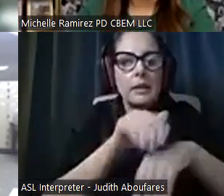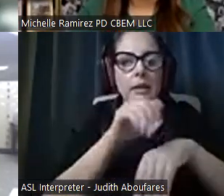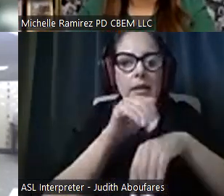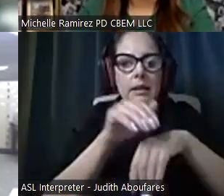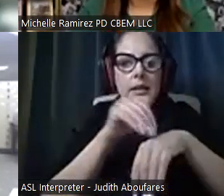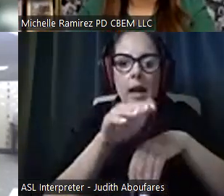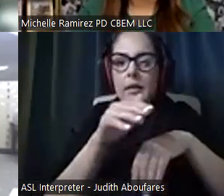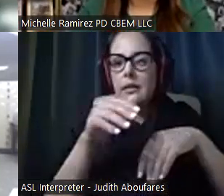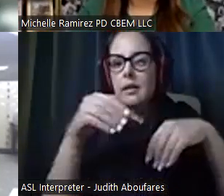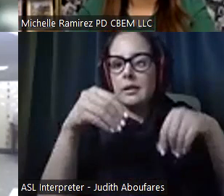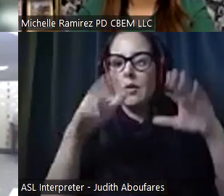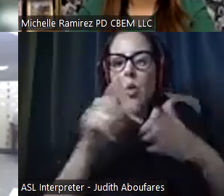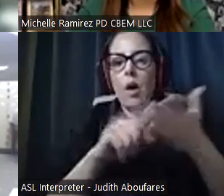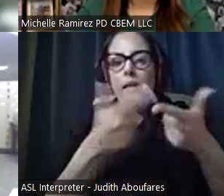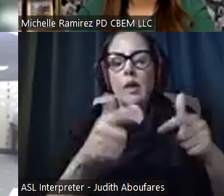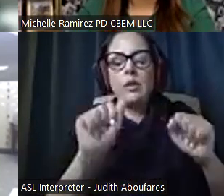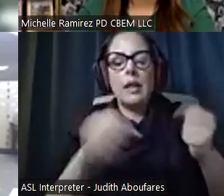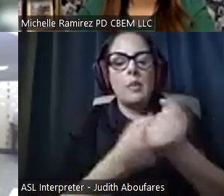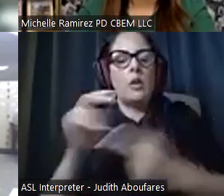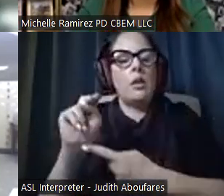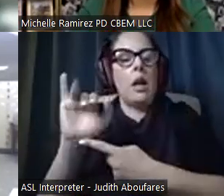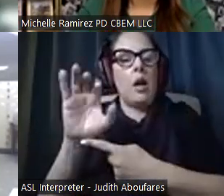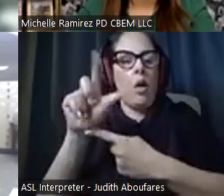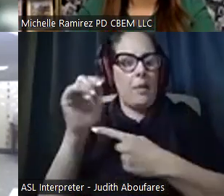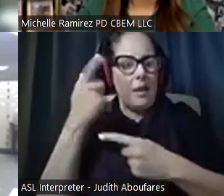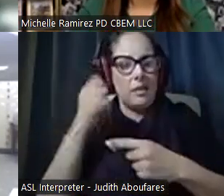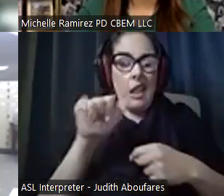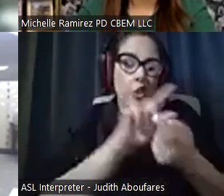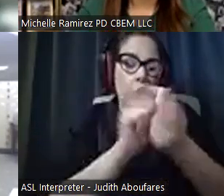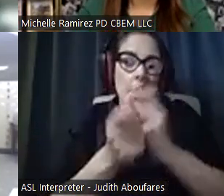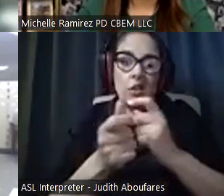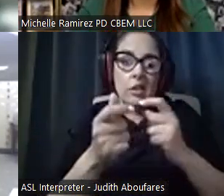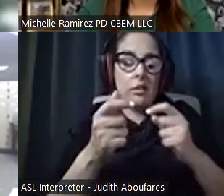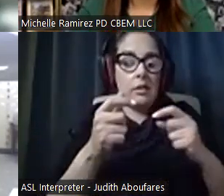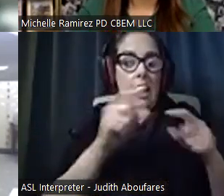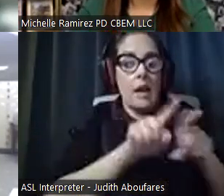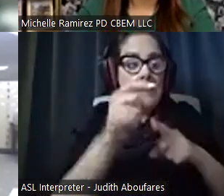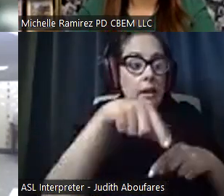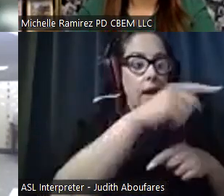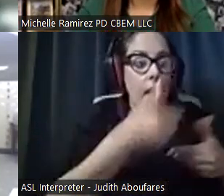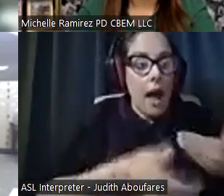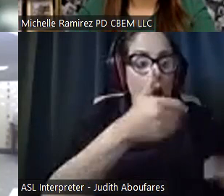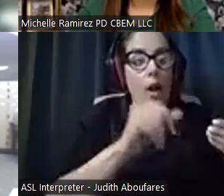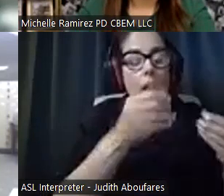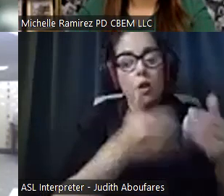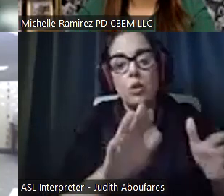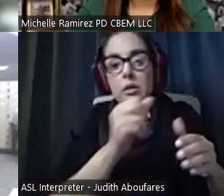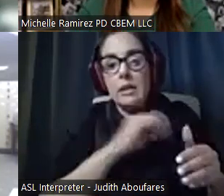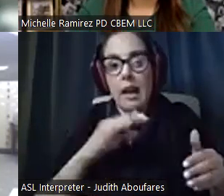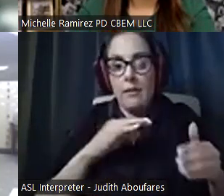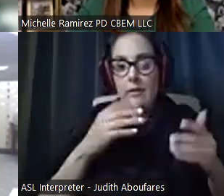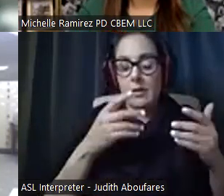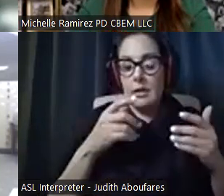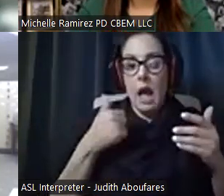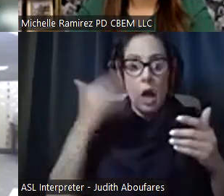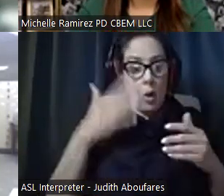los vendedores qué idiomas pueden apoyar, porque esto cambia muy frecuentemente mientras que van contratando nuevas